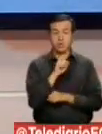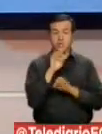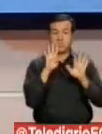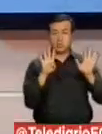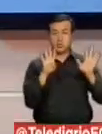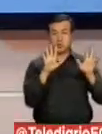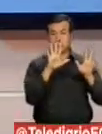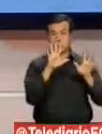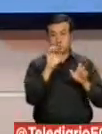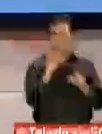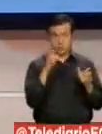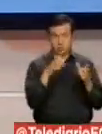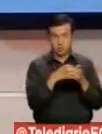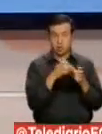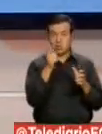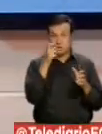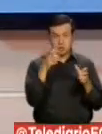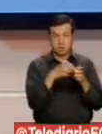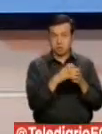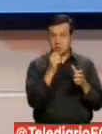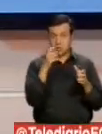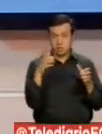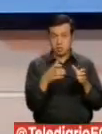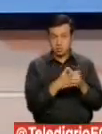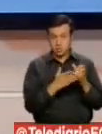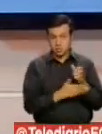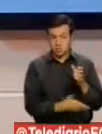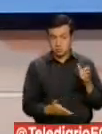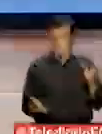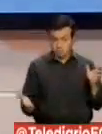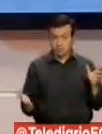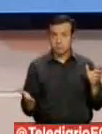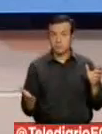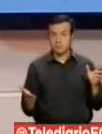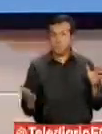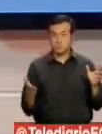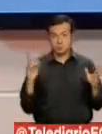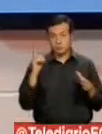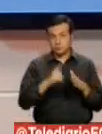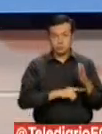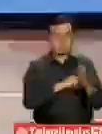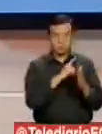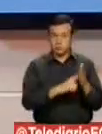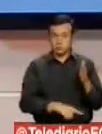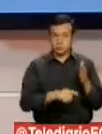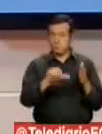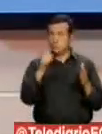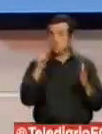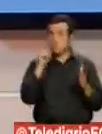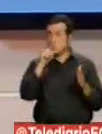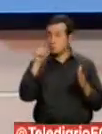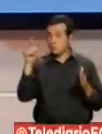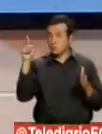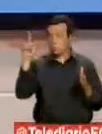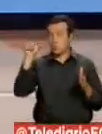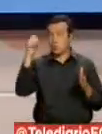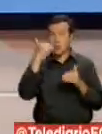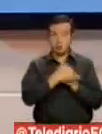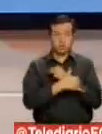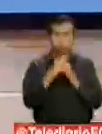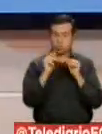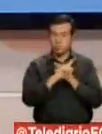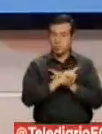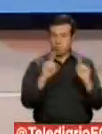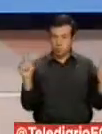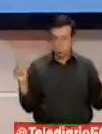ley similar a la que nosotros tenemos actualmente. No permitamos que ingrese producción extranjera.